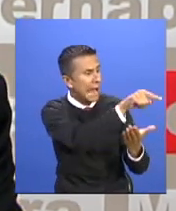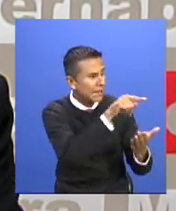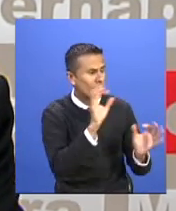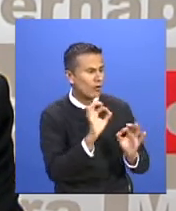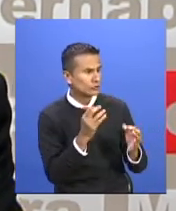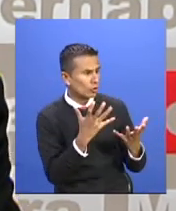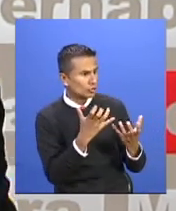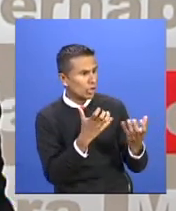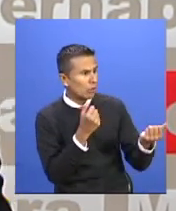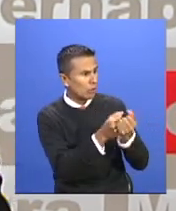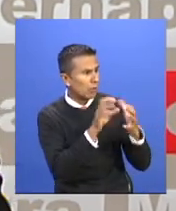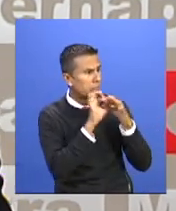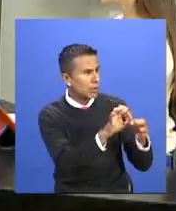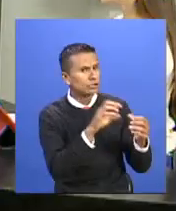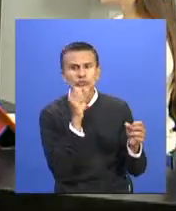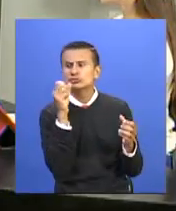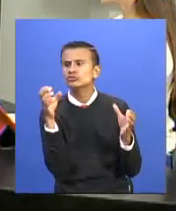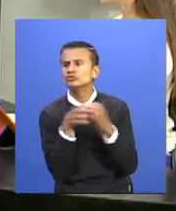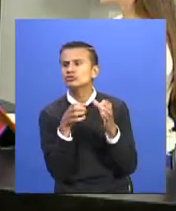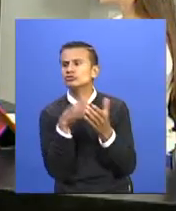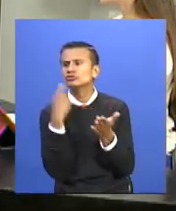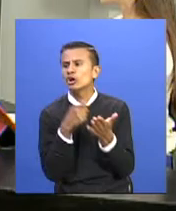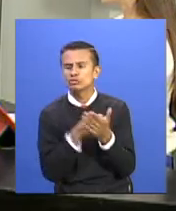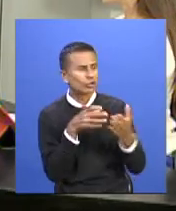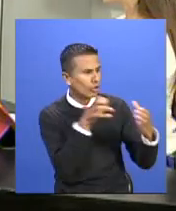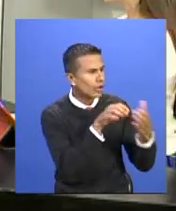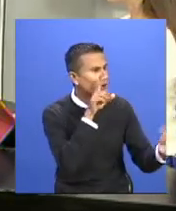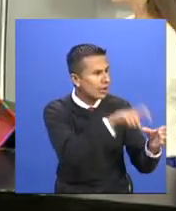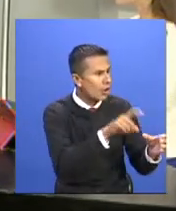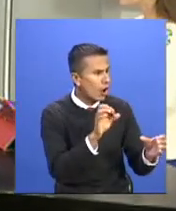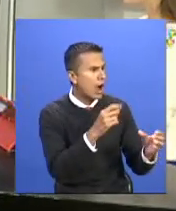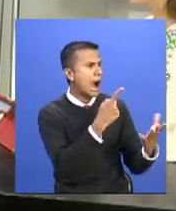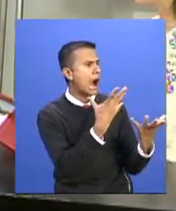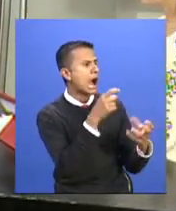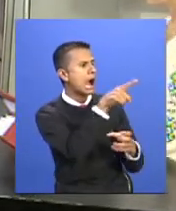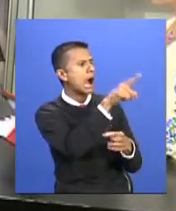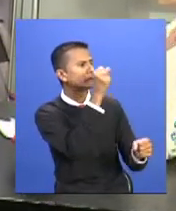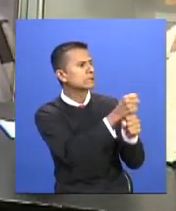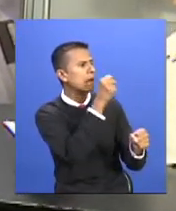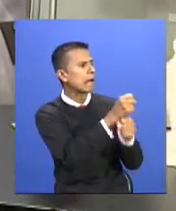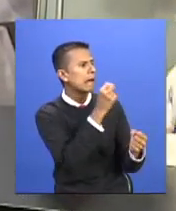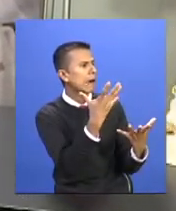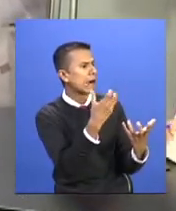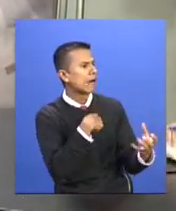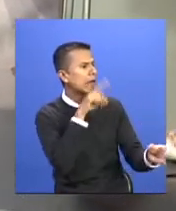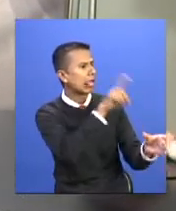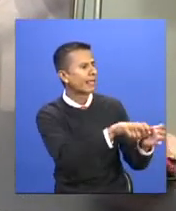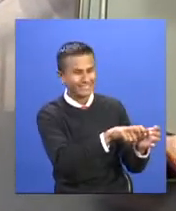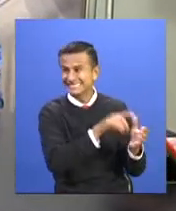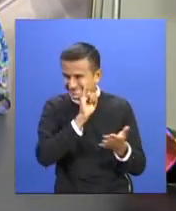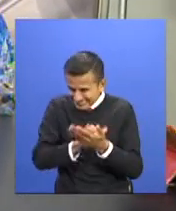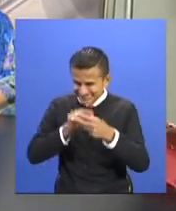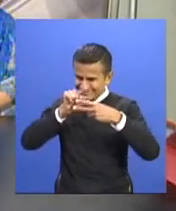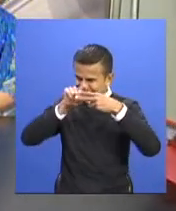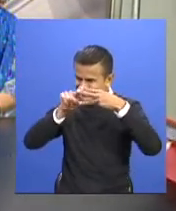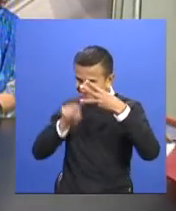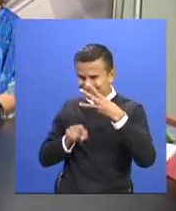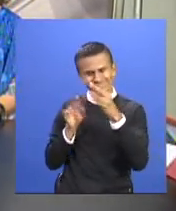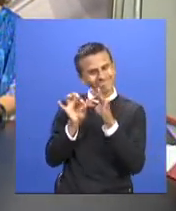invertir y donde el trabajador o el empleado quiere trabajar. Entonces, esos tres elementos son